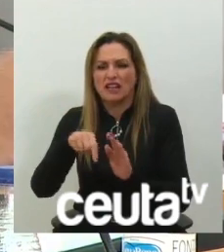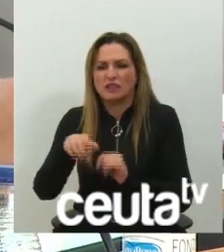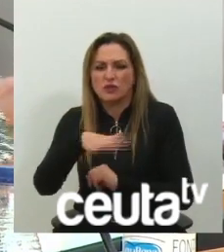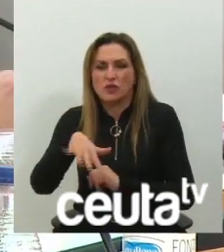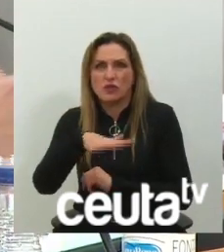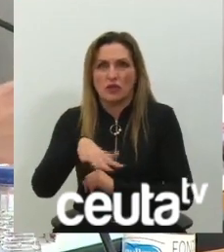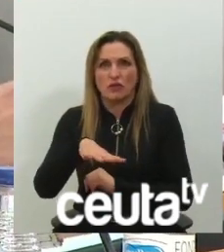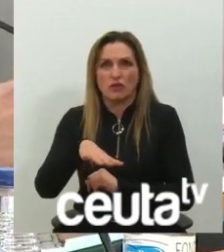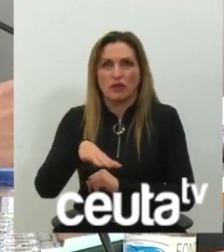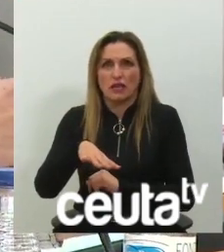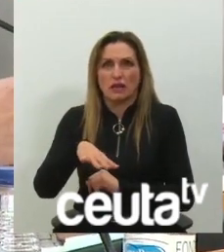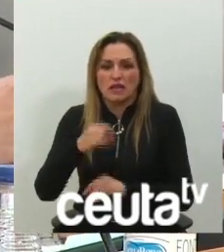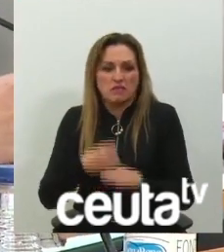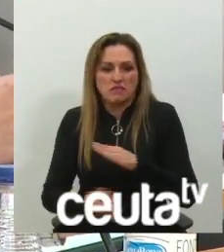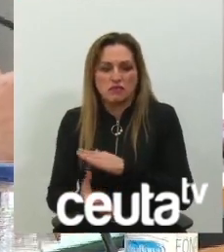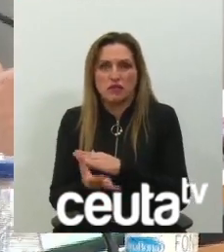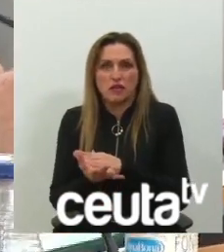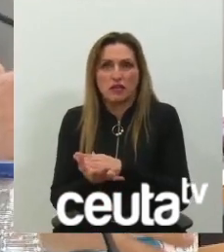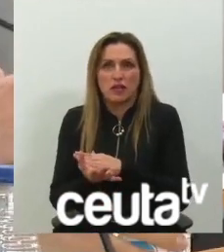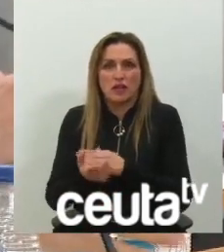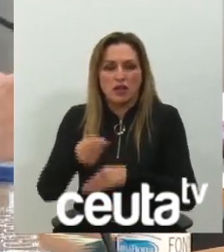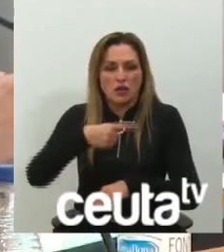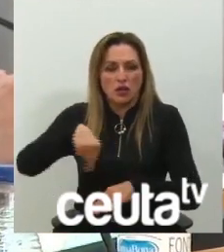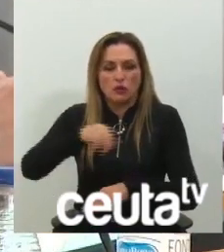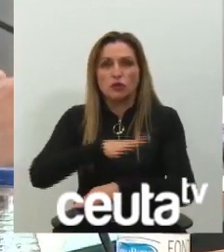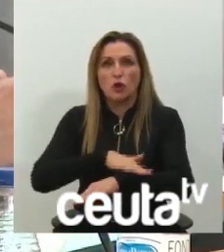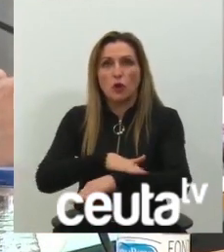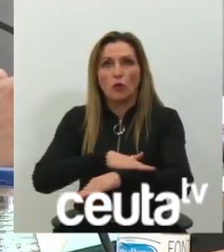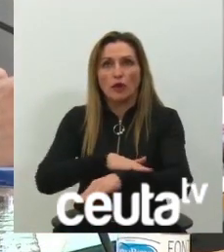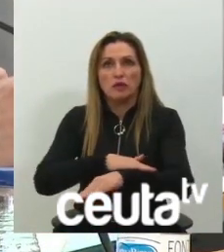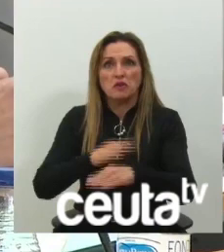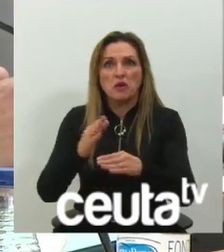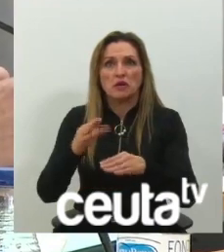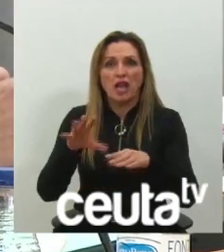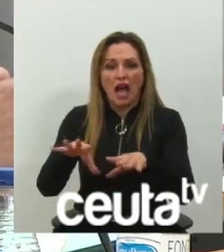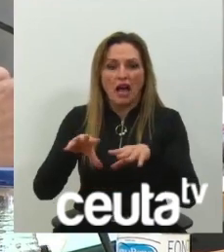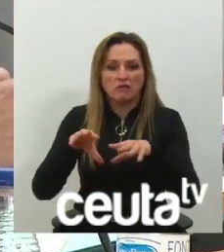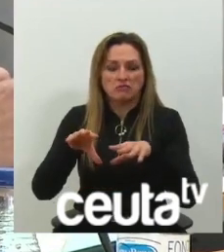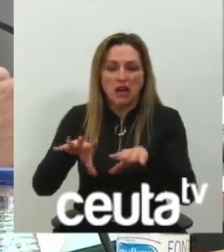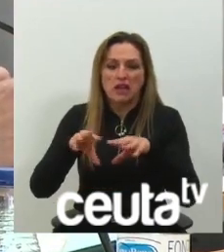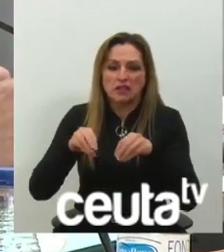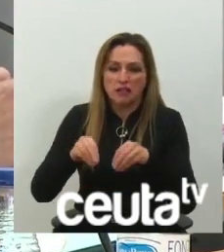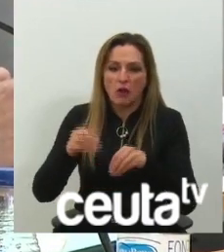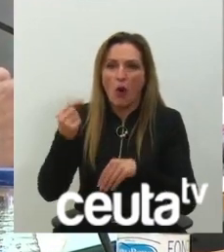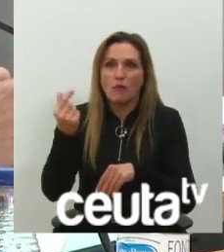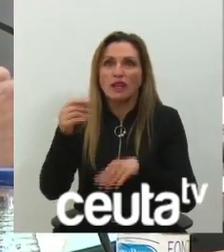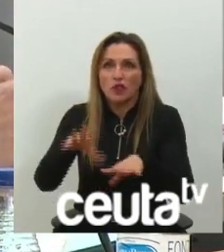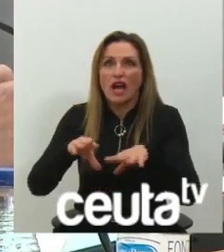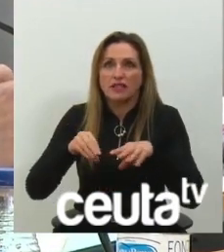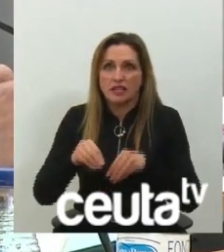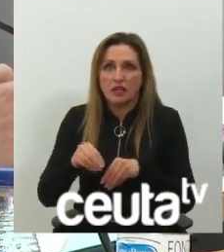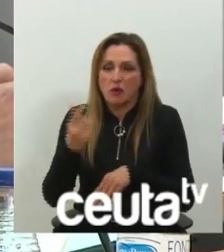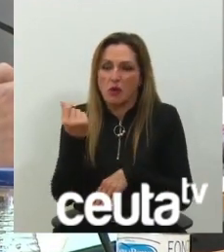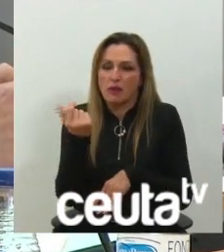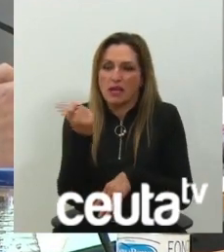estábamos nuestro gobierno está convencido de que hay que tener un precio asequible para que existen existen un precio